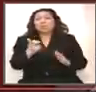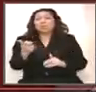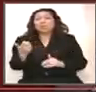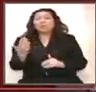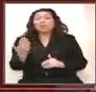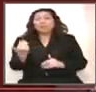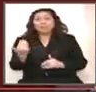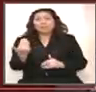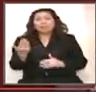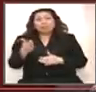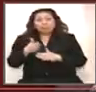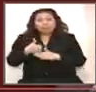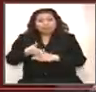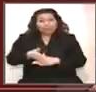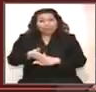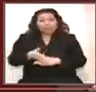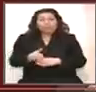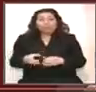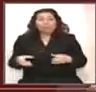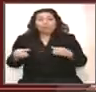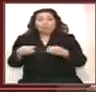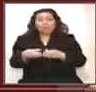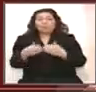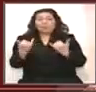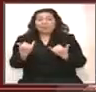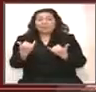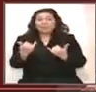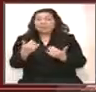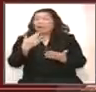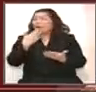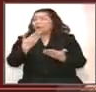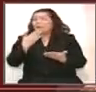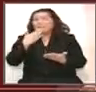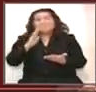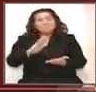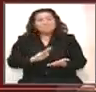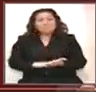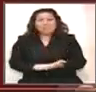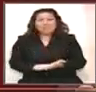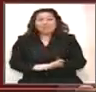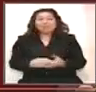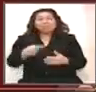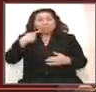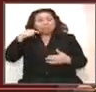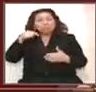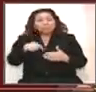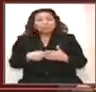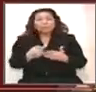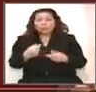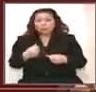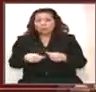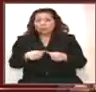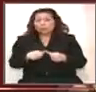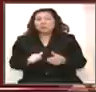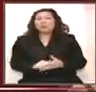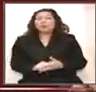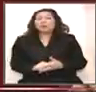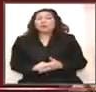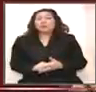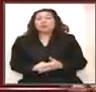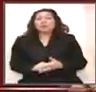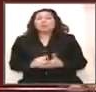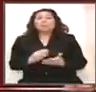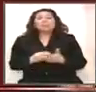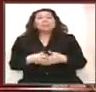28.515 internos que han ingresado por la comisión de este tipo de delitos. Estos datos han sido